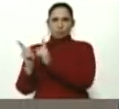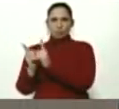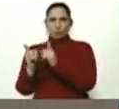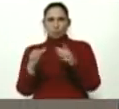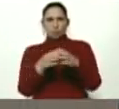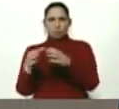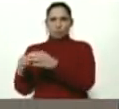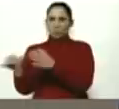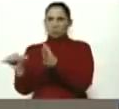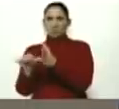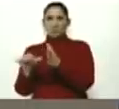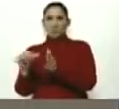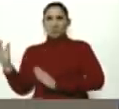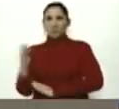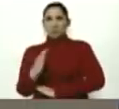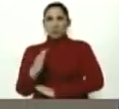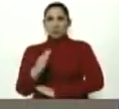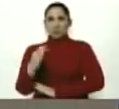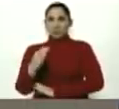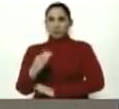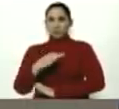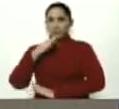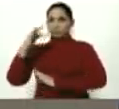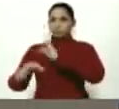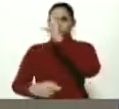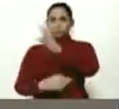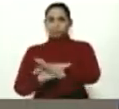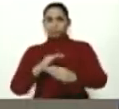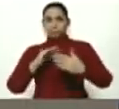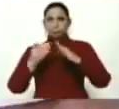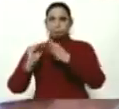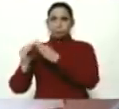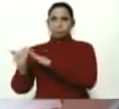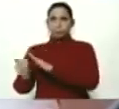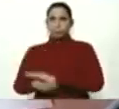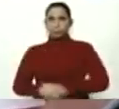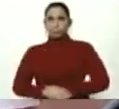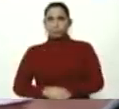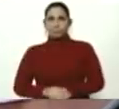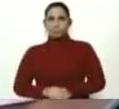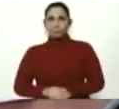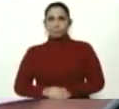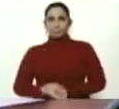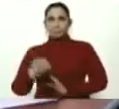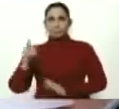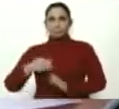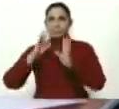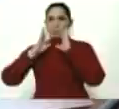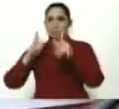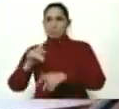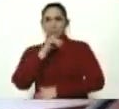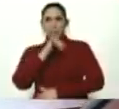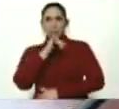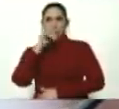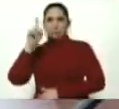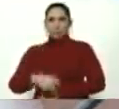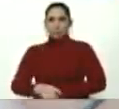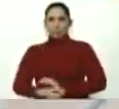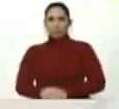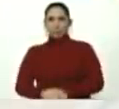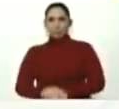donde provienen estos casos de transmisión comunitaria y reportar también la existencia